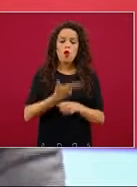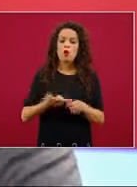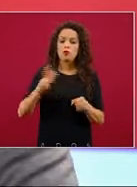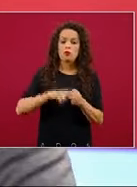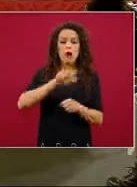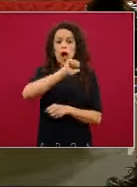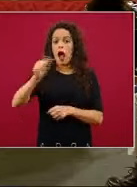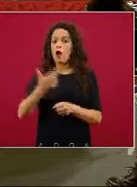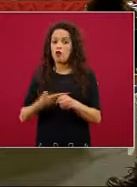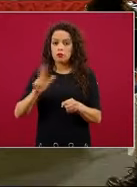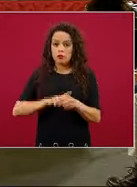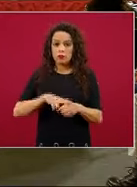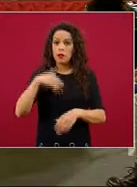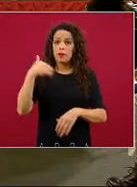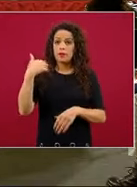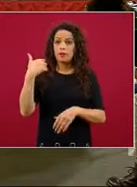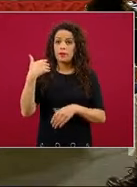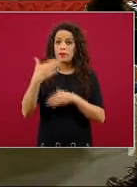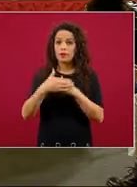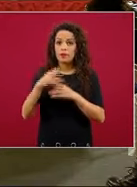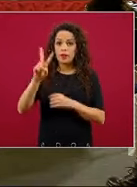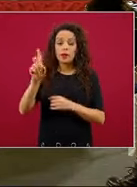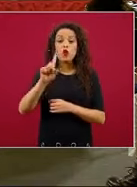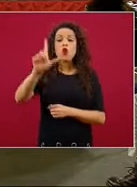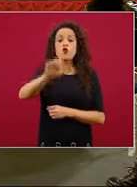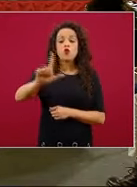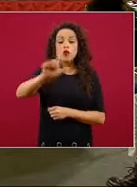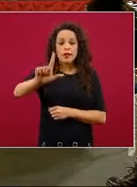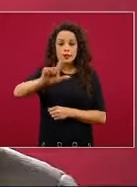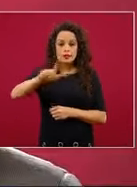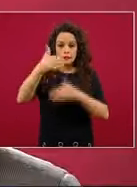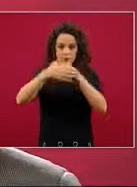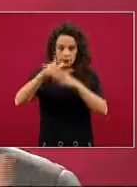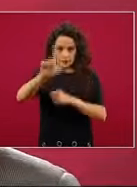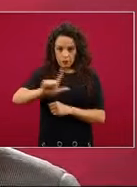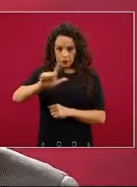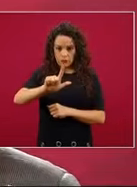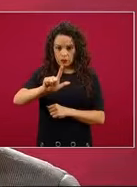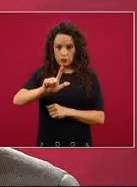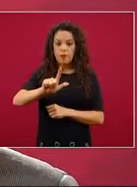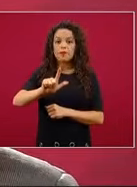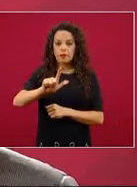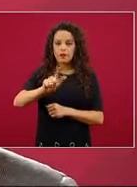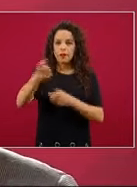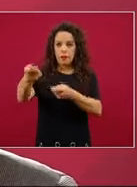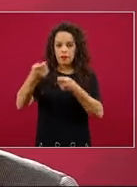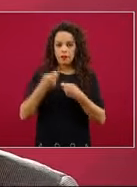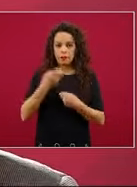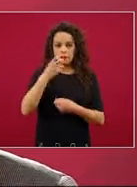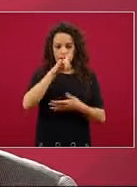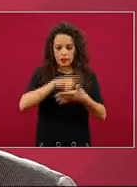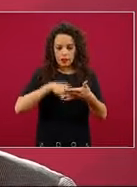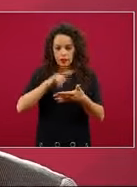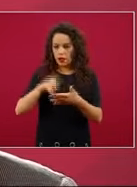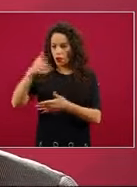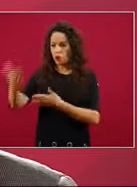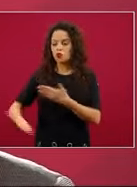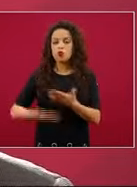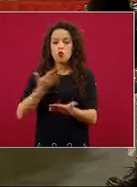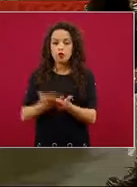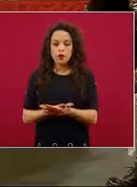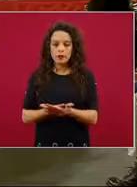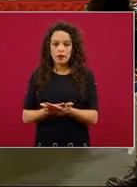que el lunes, al final se resolvió, el lunes próximo nos devuelvan la lista que proponen finalmente